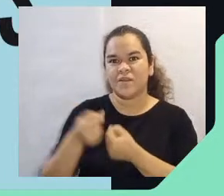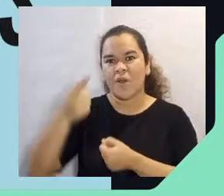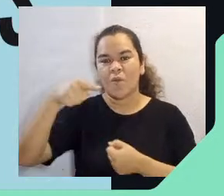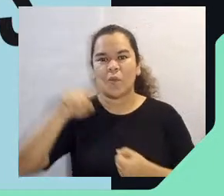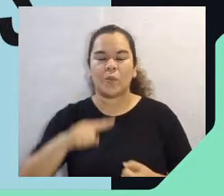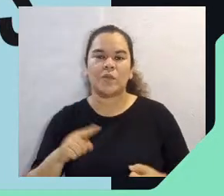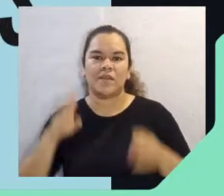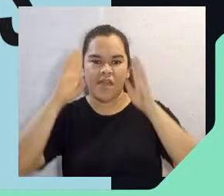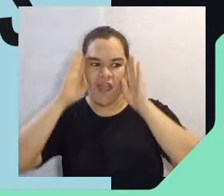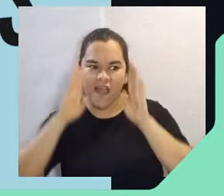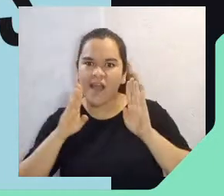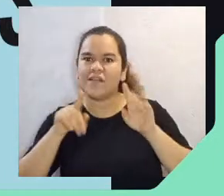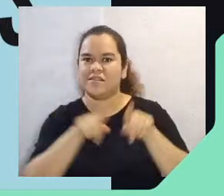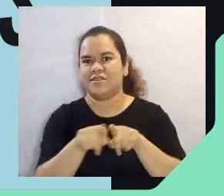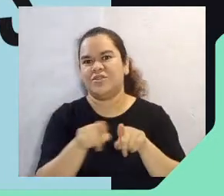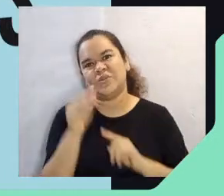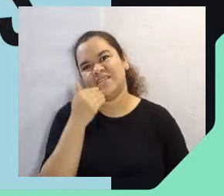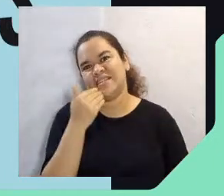atendernos en este espacio.